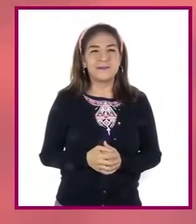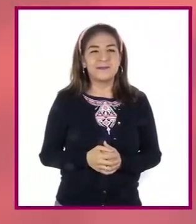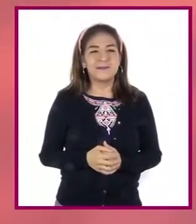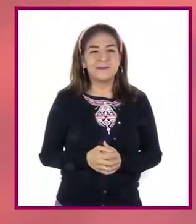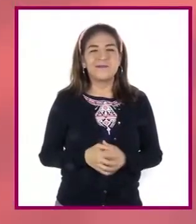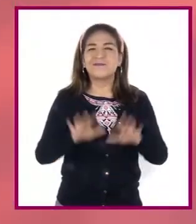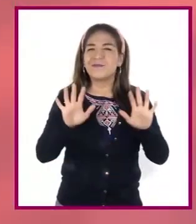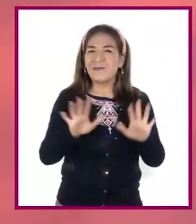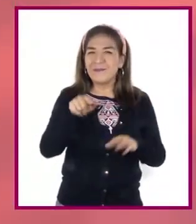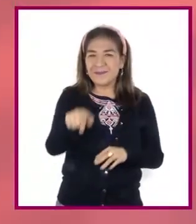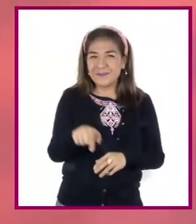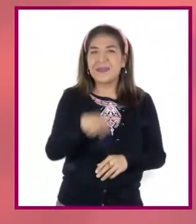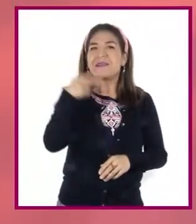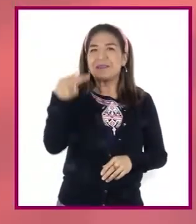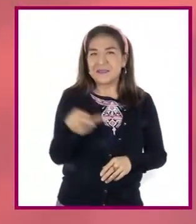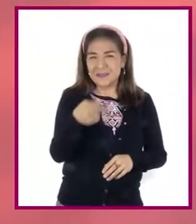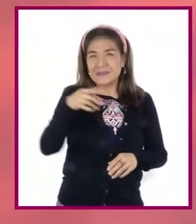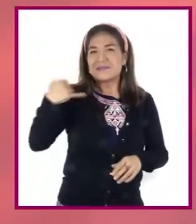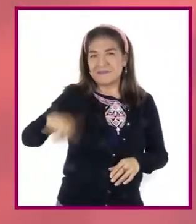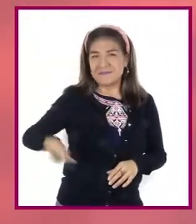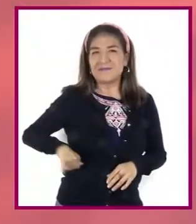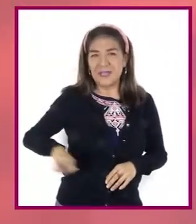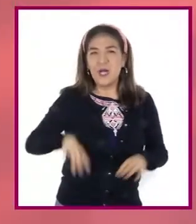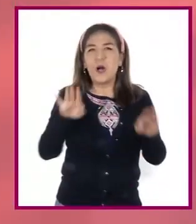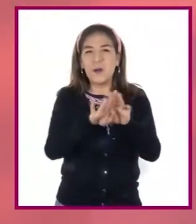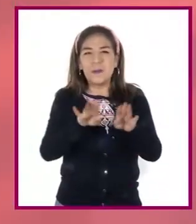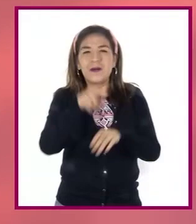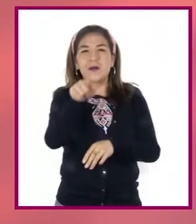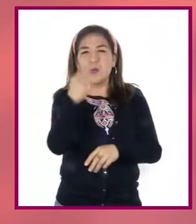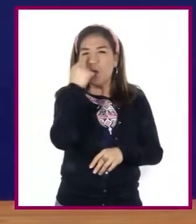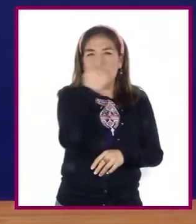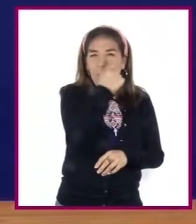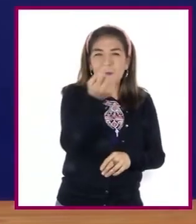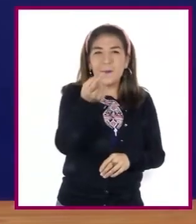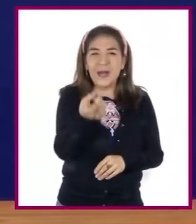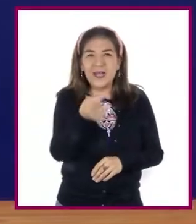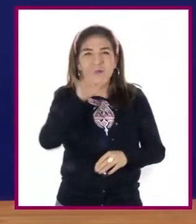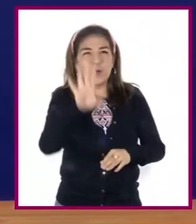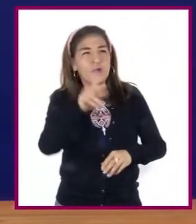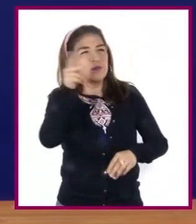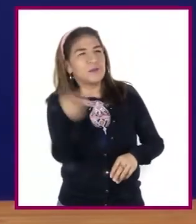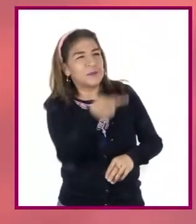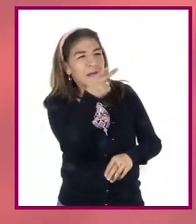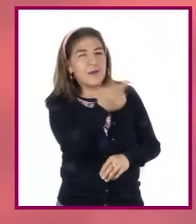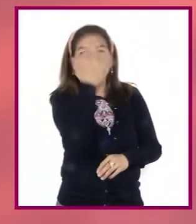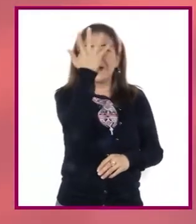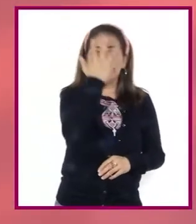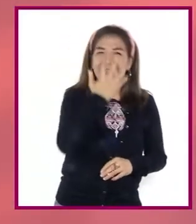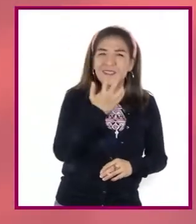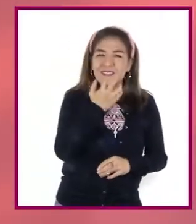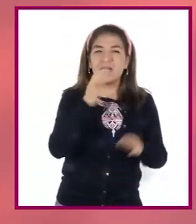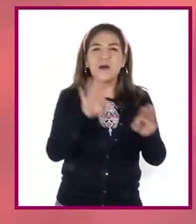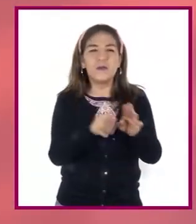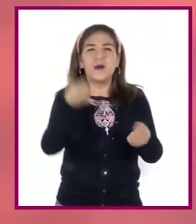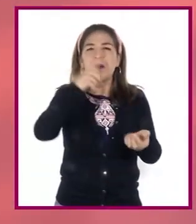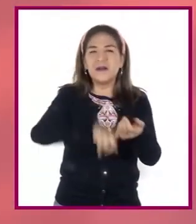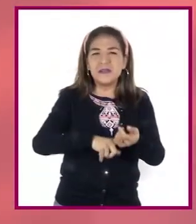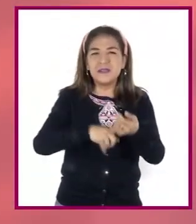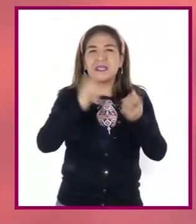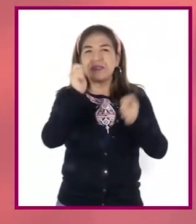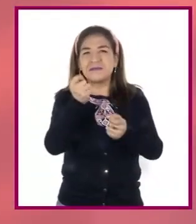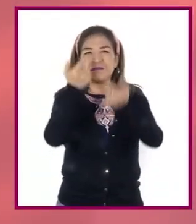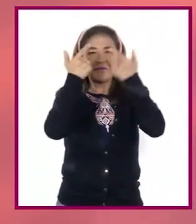Me parece muy interesante la forma en que describe los ojos del perro como preguntas húmedas y llamas líquidas, profesora.